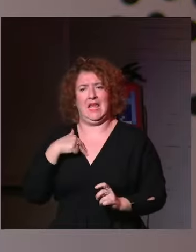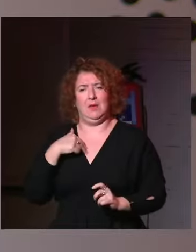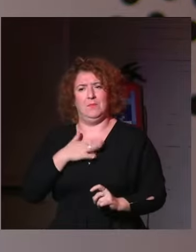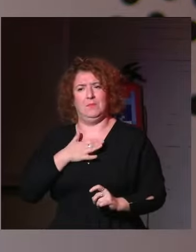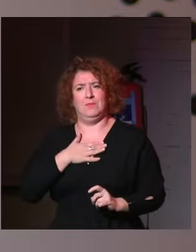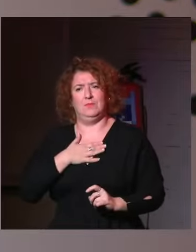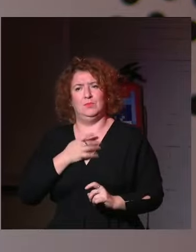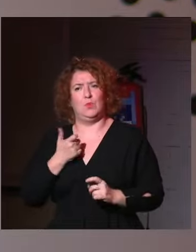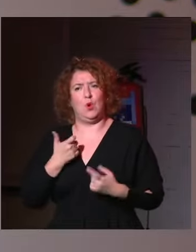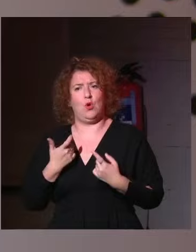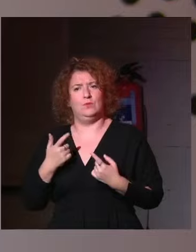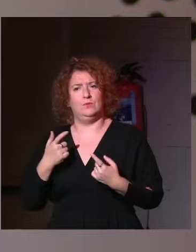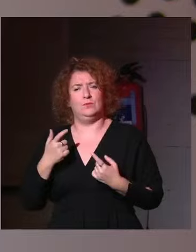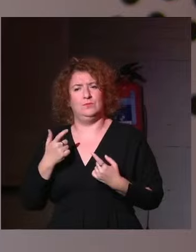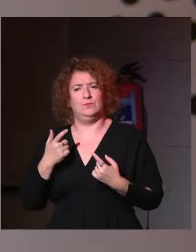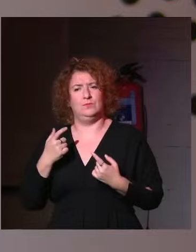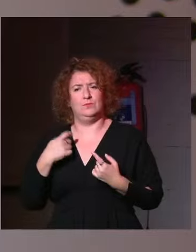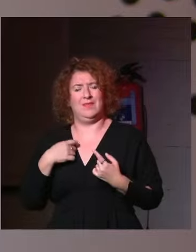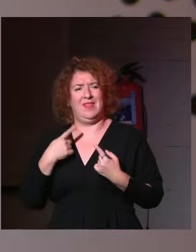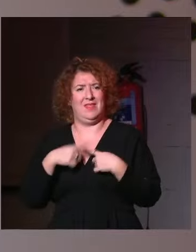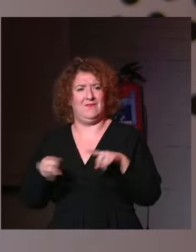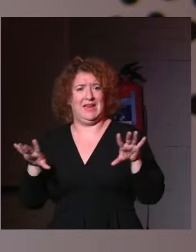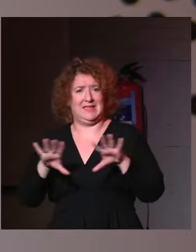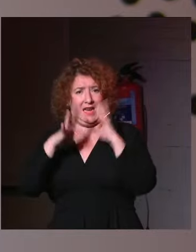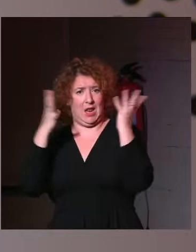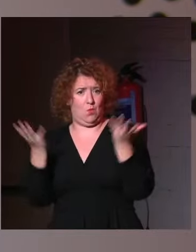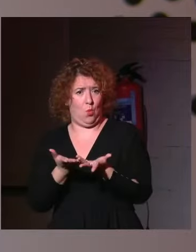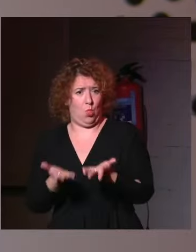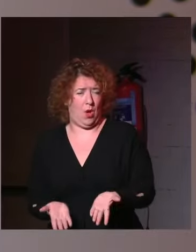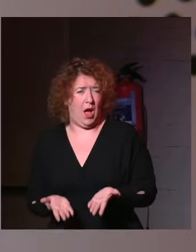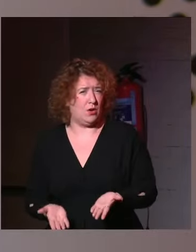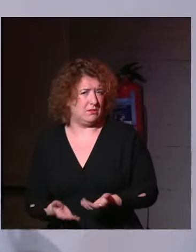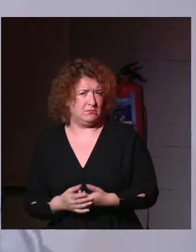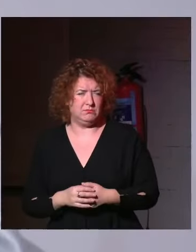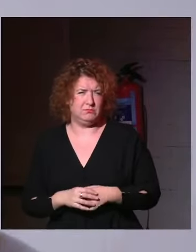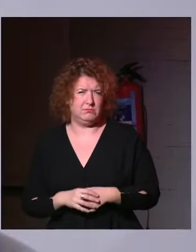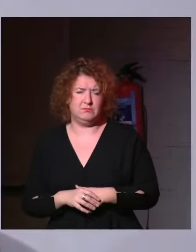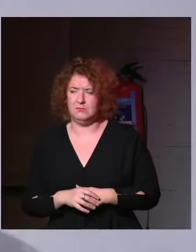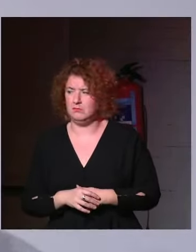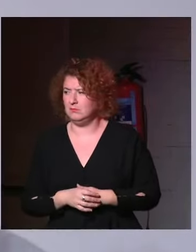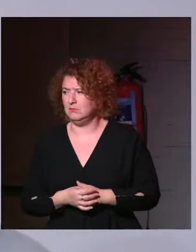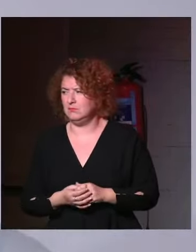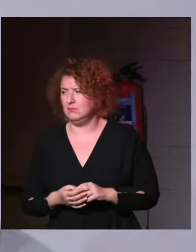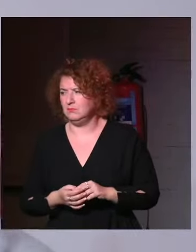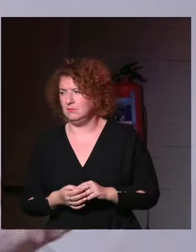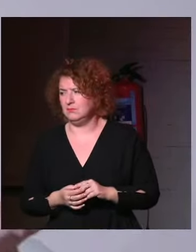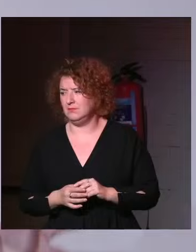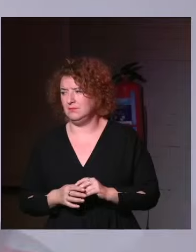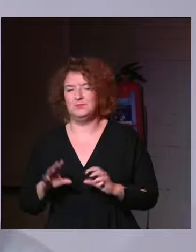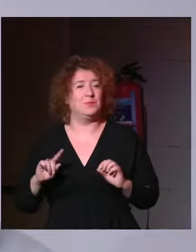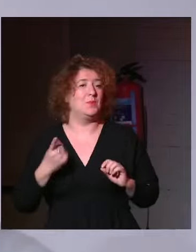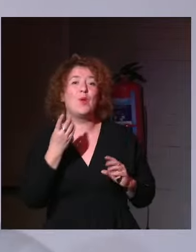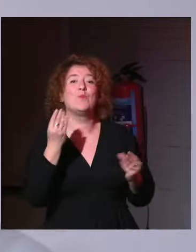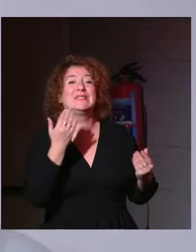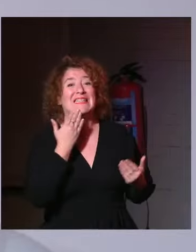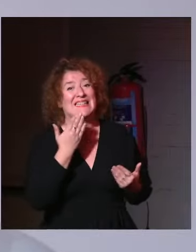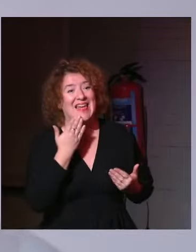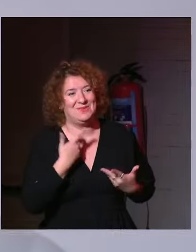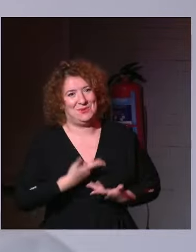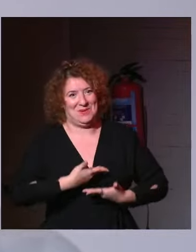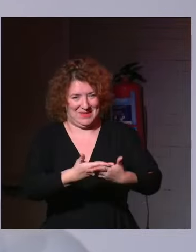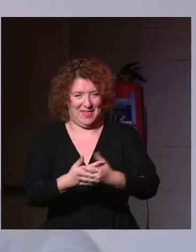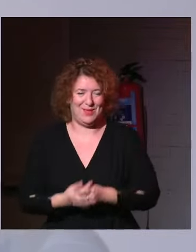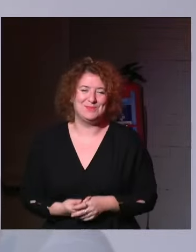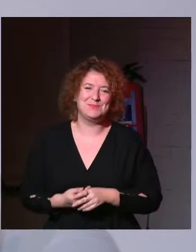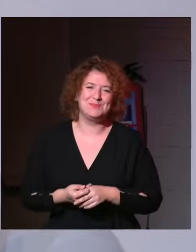diferente allí en en el mundo no en el que estamos Bueno yo quisiera arrancar bueno Muchas gracias por esta invitación